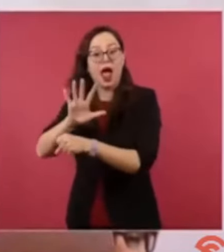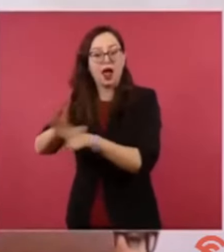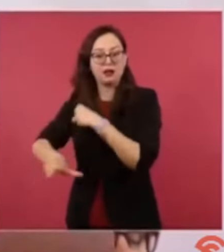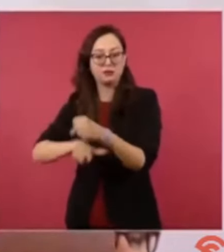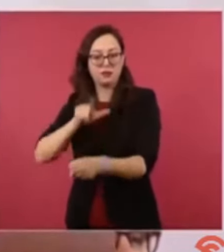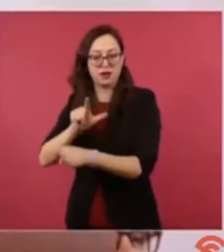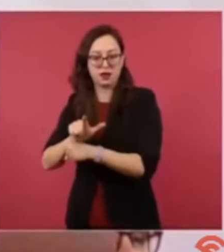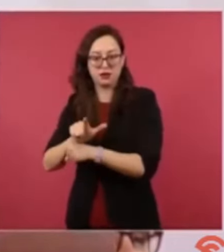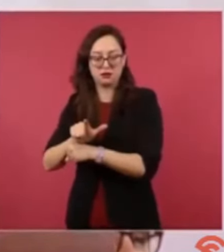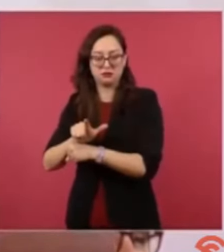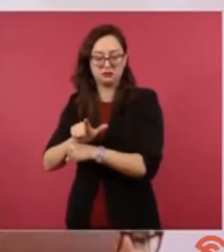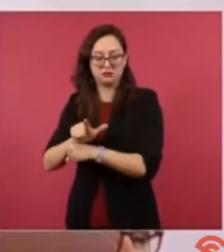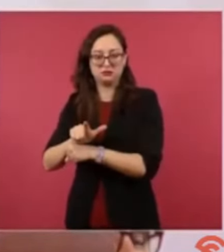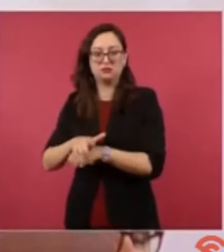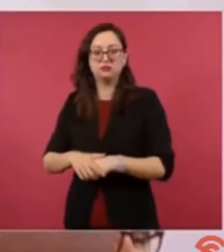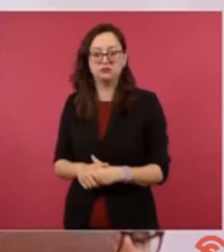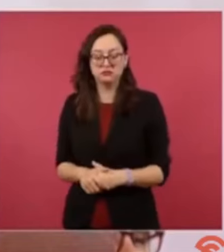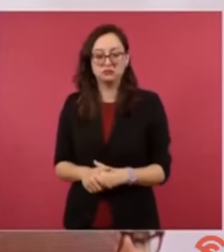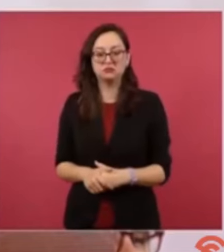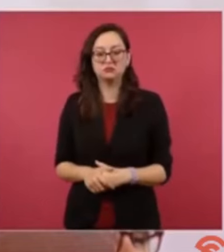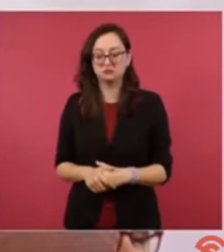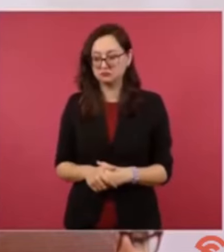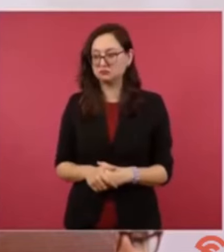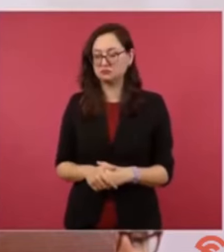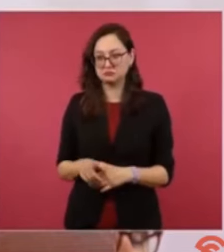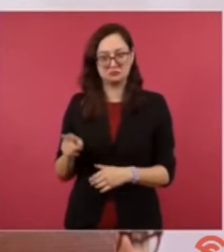1,554 kilómetros del Tren Maya.